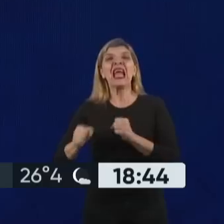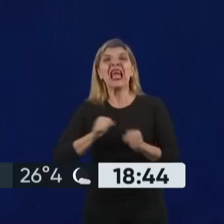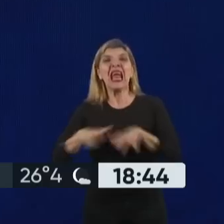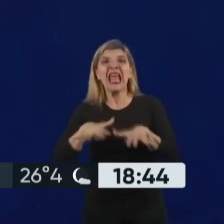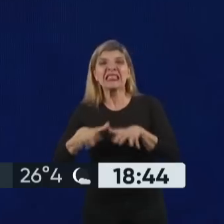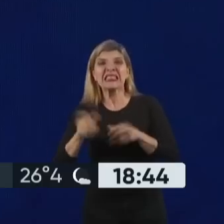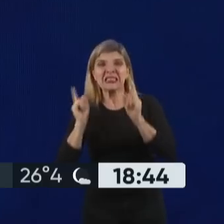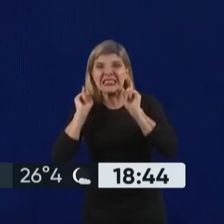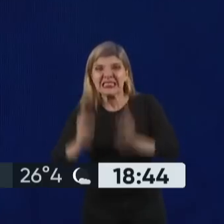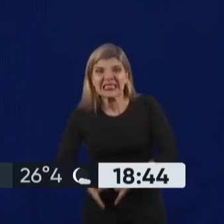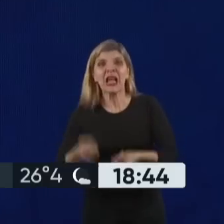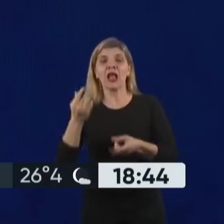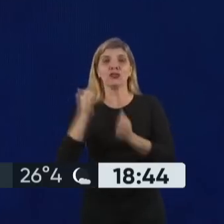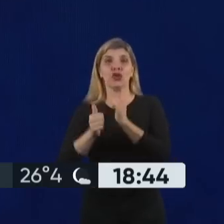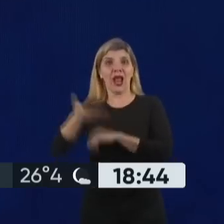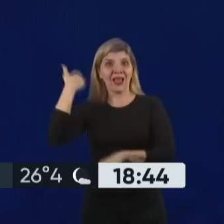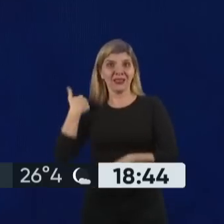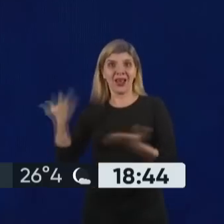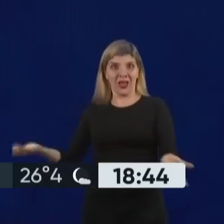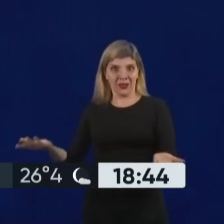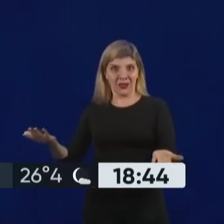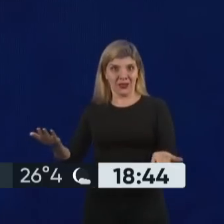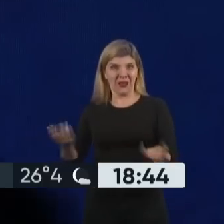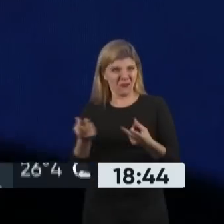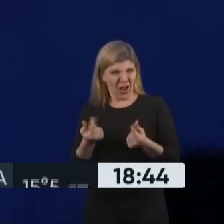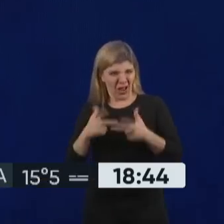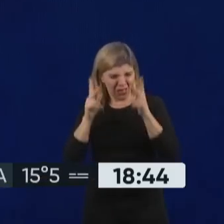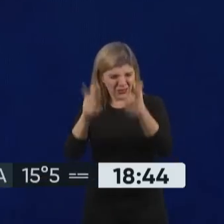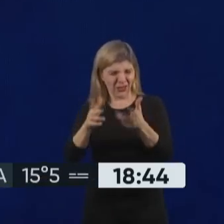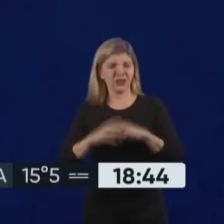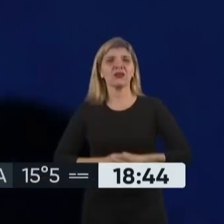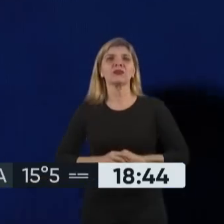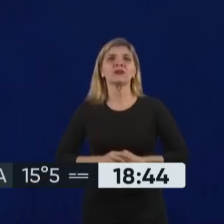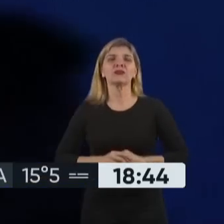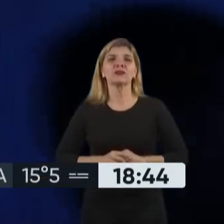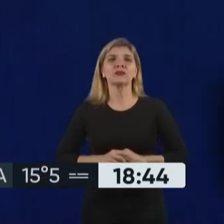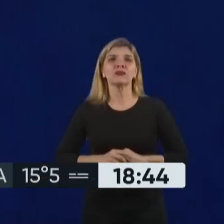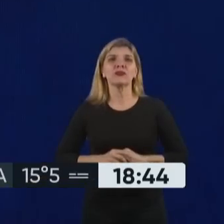historia argentina. Y vale la pena también decirlo,